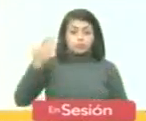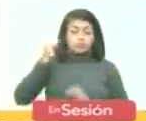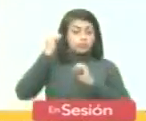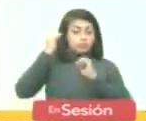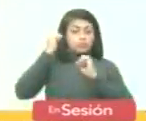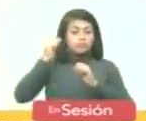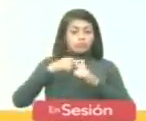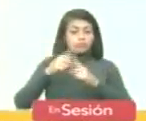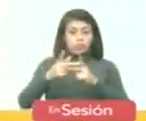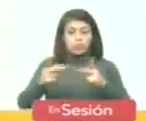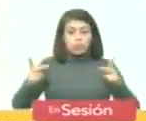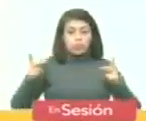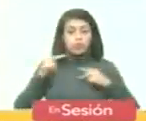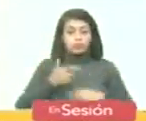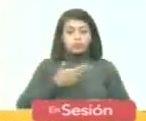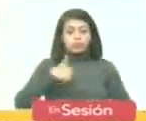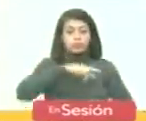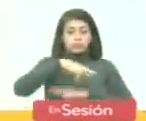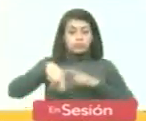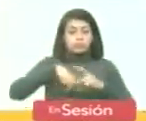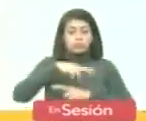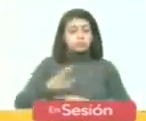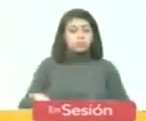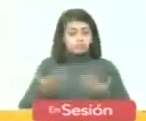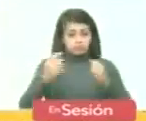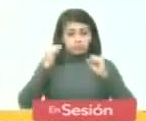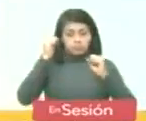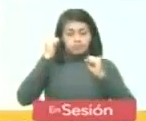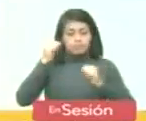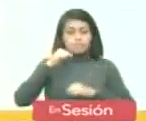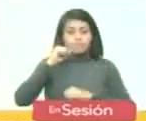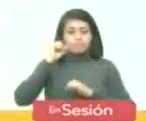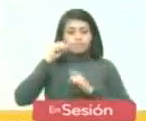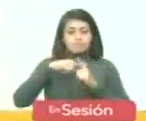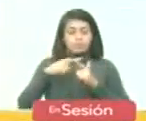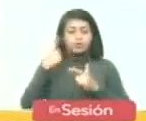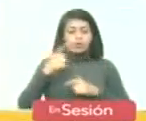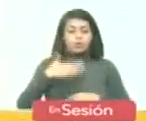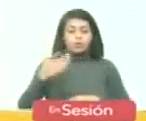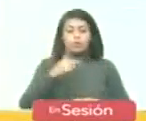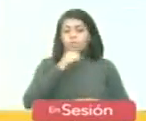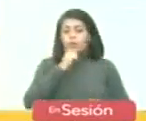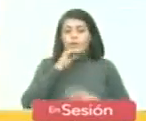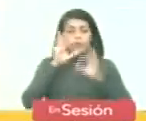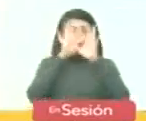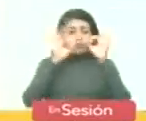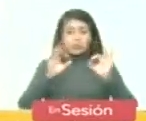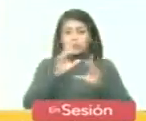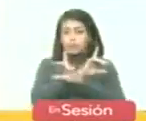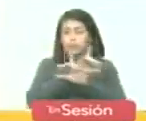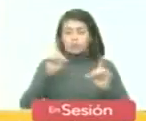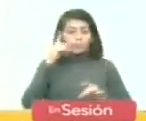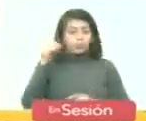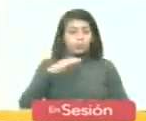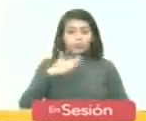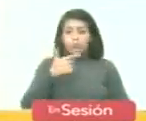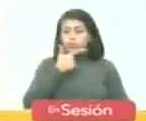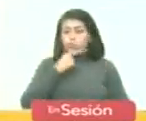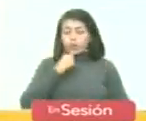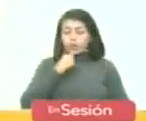pública. Nosotros como revolucionarios reivindicamos la protesta. Solo cuando no hay vías democráticas, solo cuando no hay vías